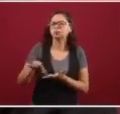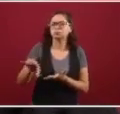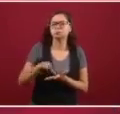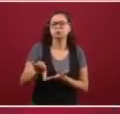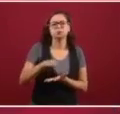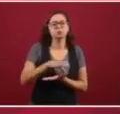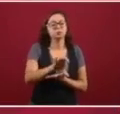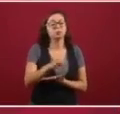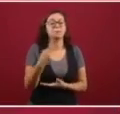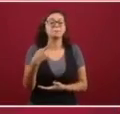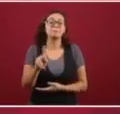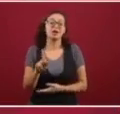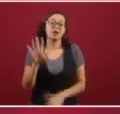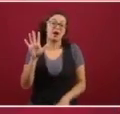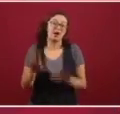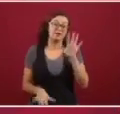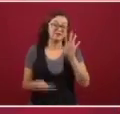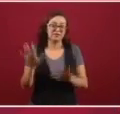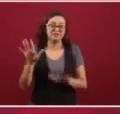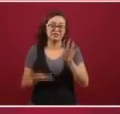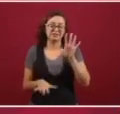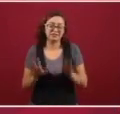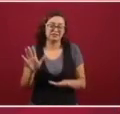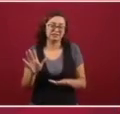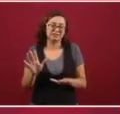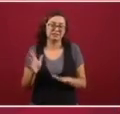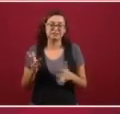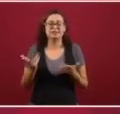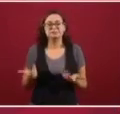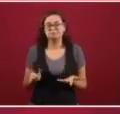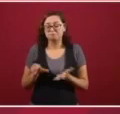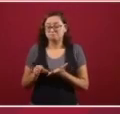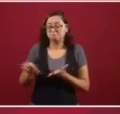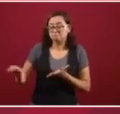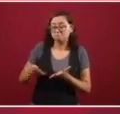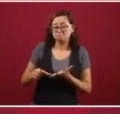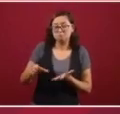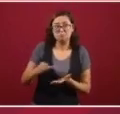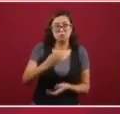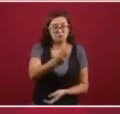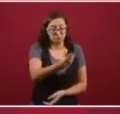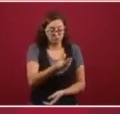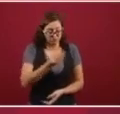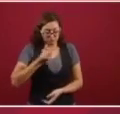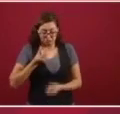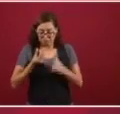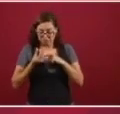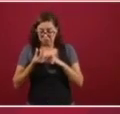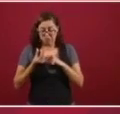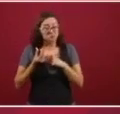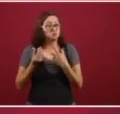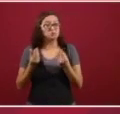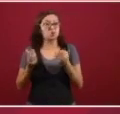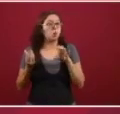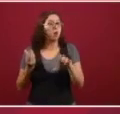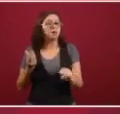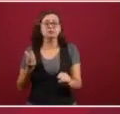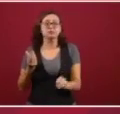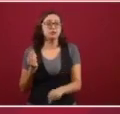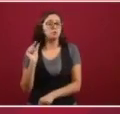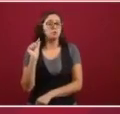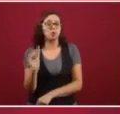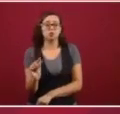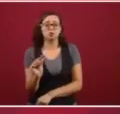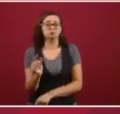no alcanzan ante las demandas, necesidades, y se deben de